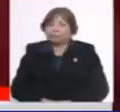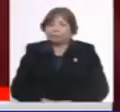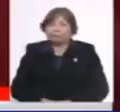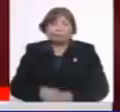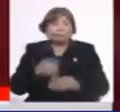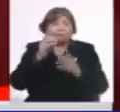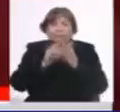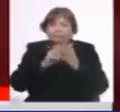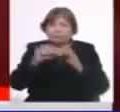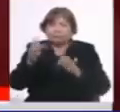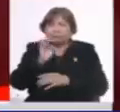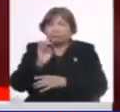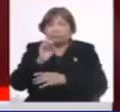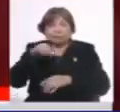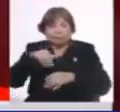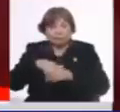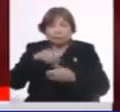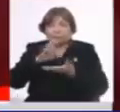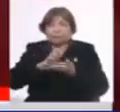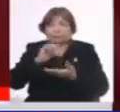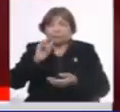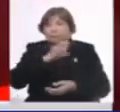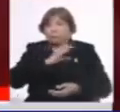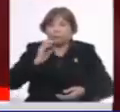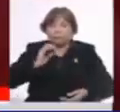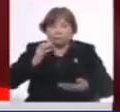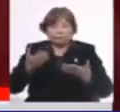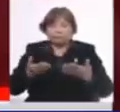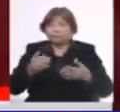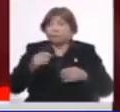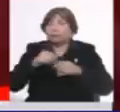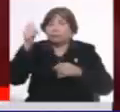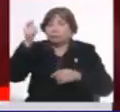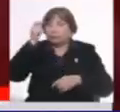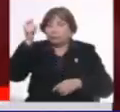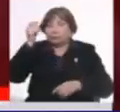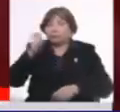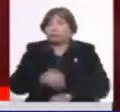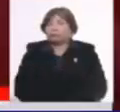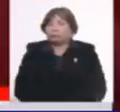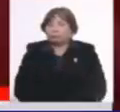el decreto de emergencia en Lima y Callao y también en Trujillo.